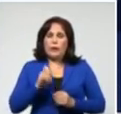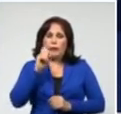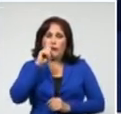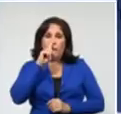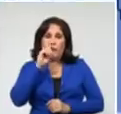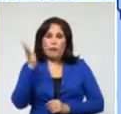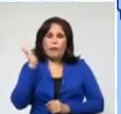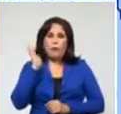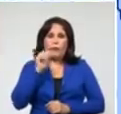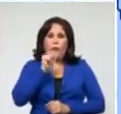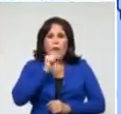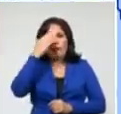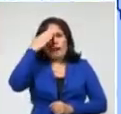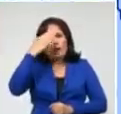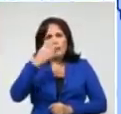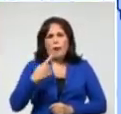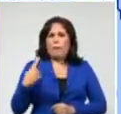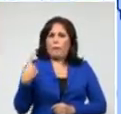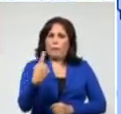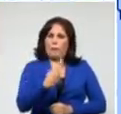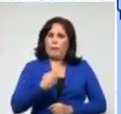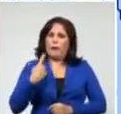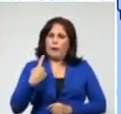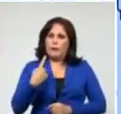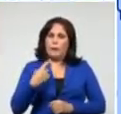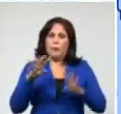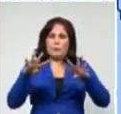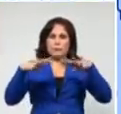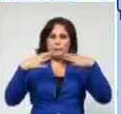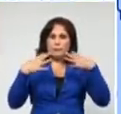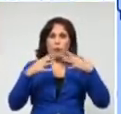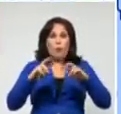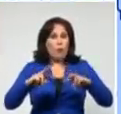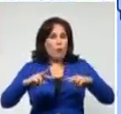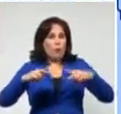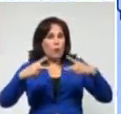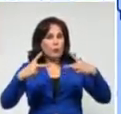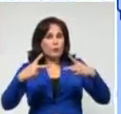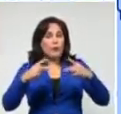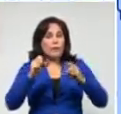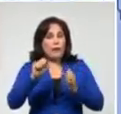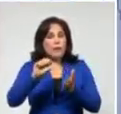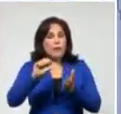agradecimiento también para usted y por supuesto para todos los que nos siguen. Devolvemos la señal a los estudios centrales.